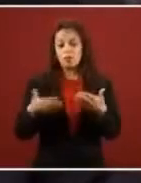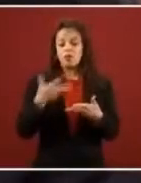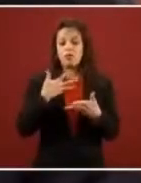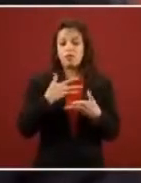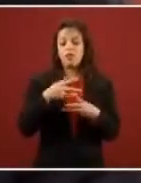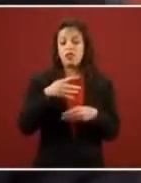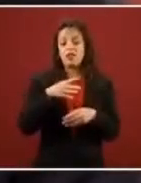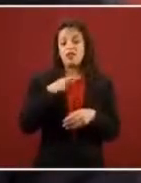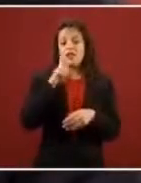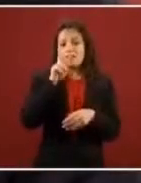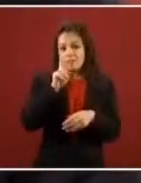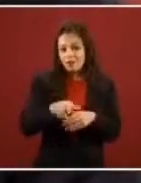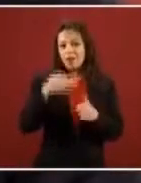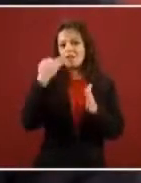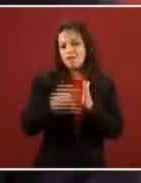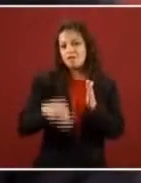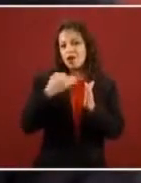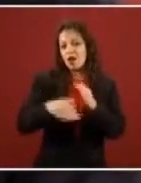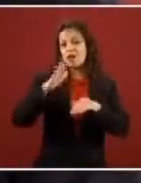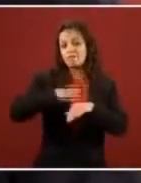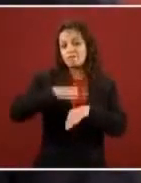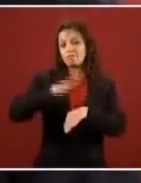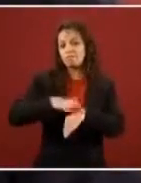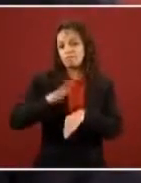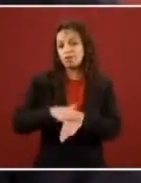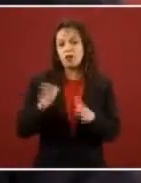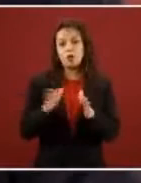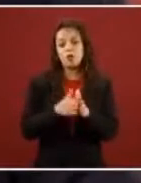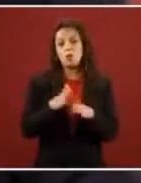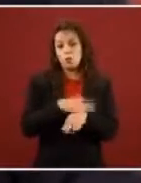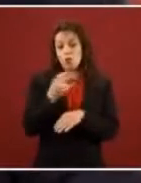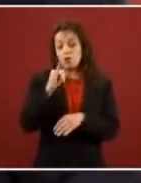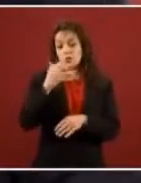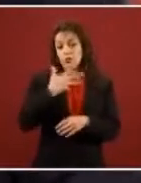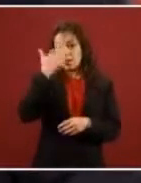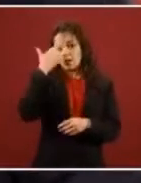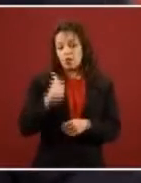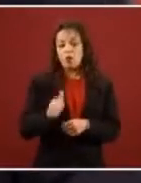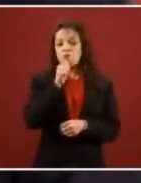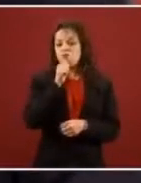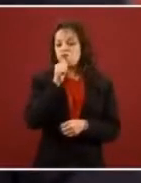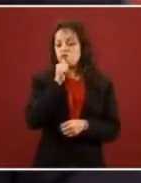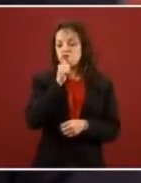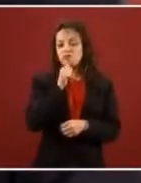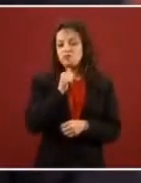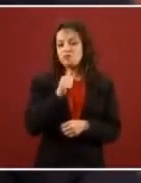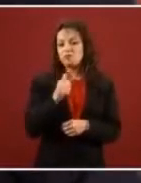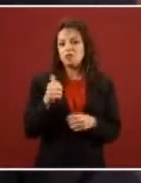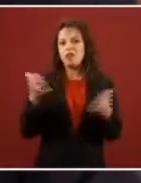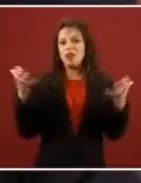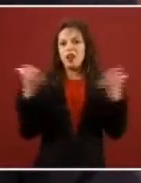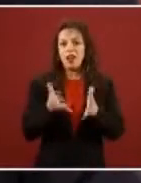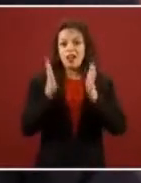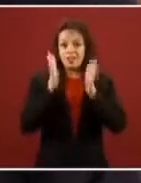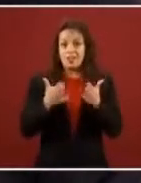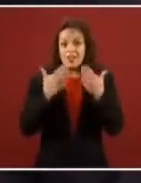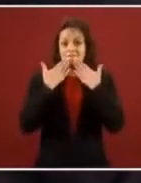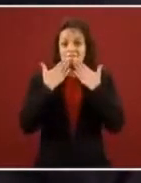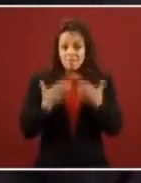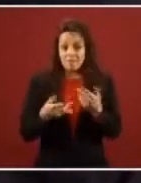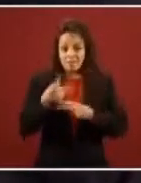que no hemos podido resolver. Tiene una explicación, no